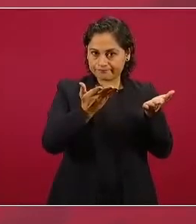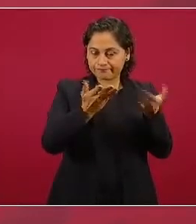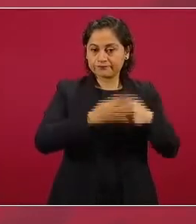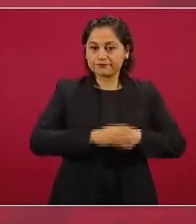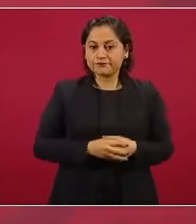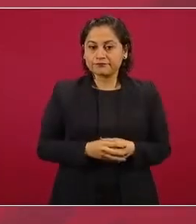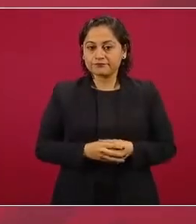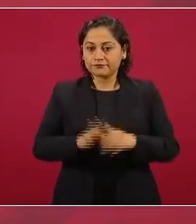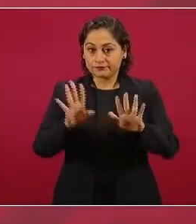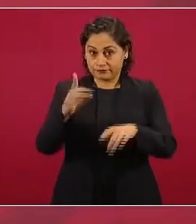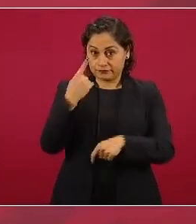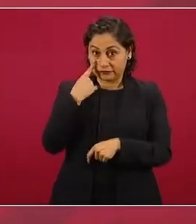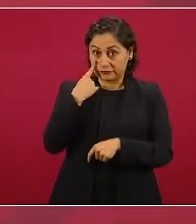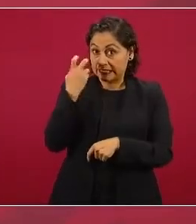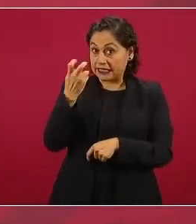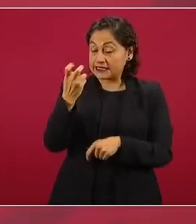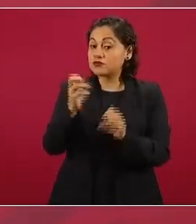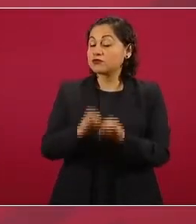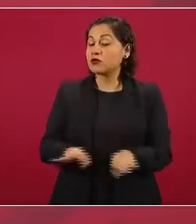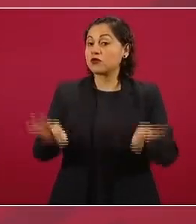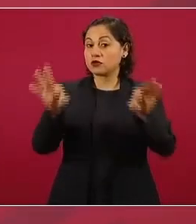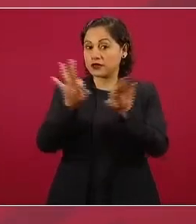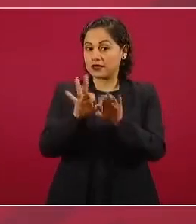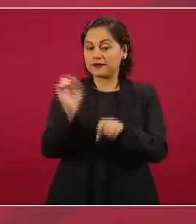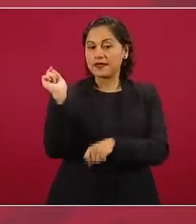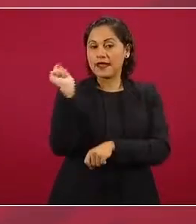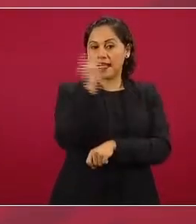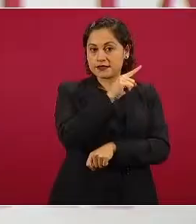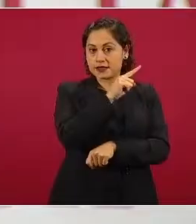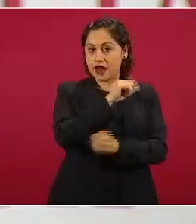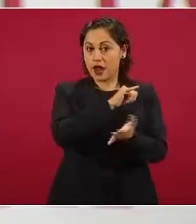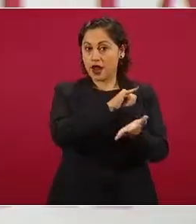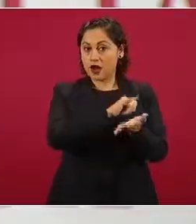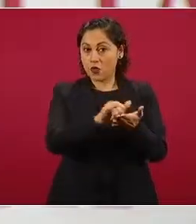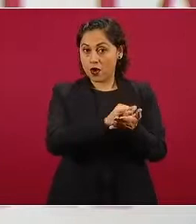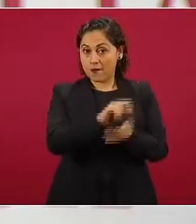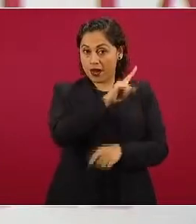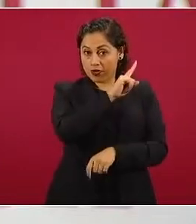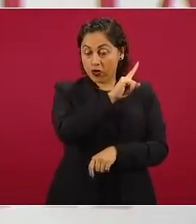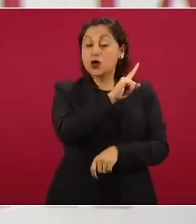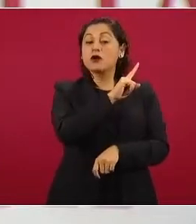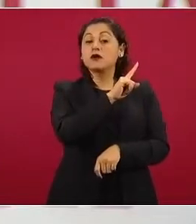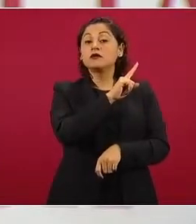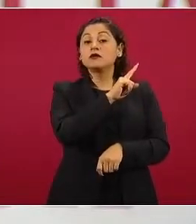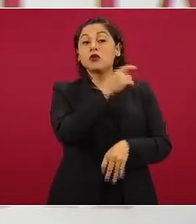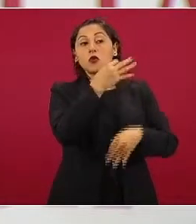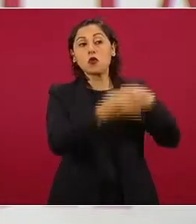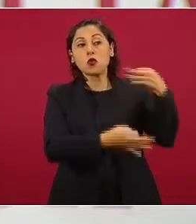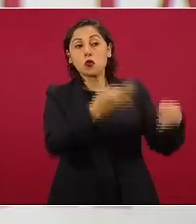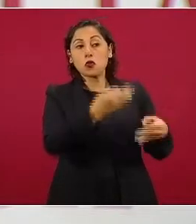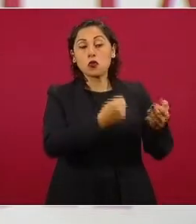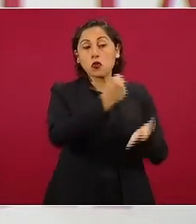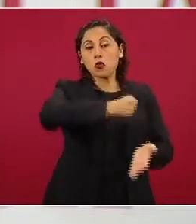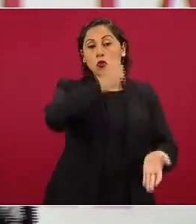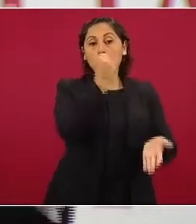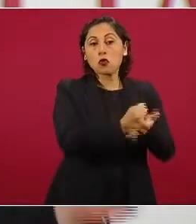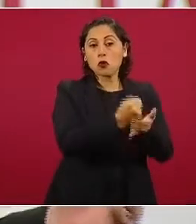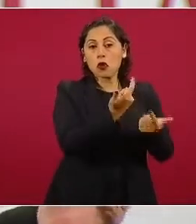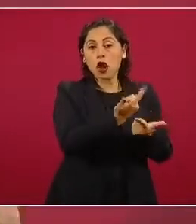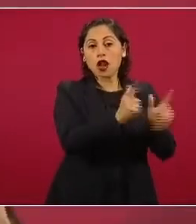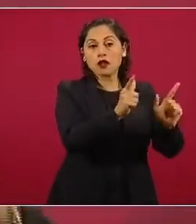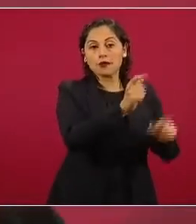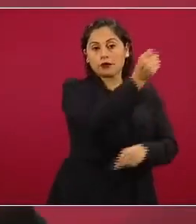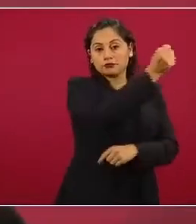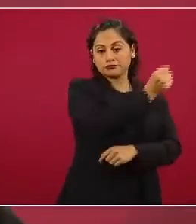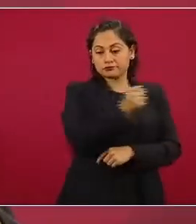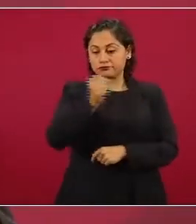Eso es muy importante. ¿Sí? En Nueva York se le pone en libertad, viene a México y aquí se aplica la ley, se hace la